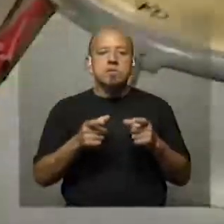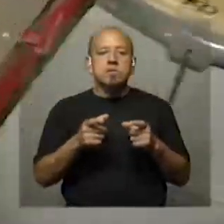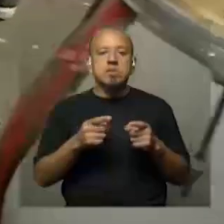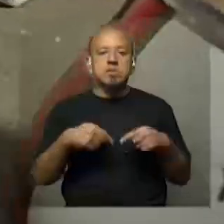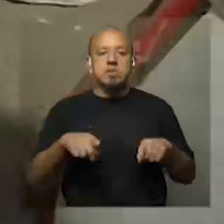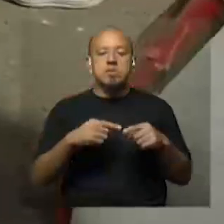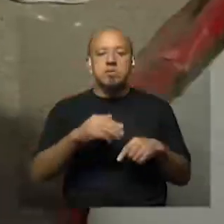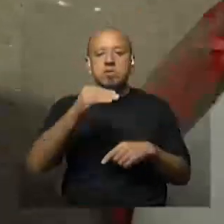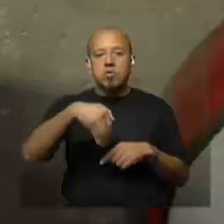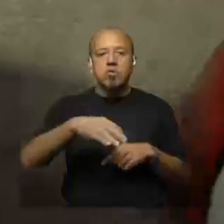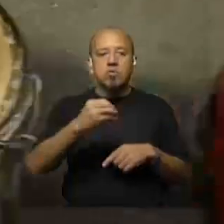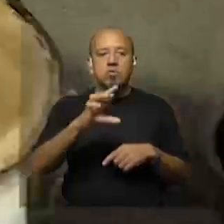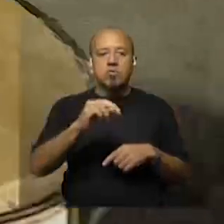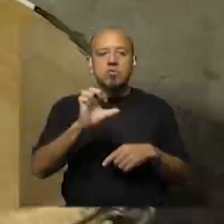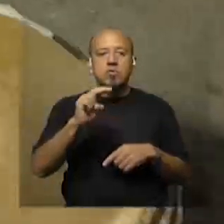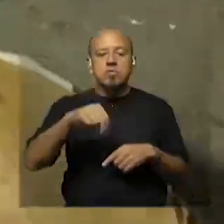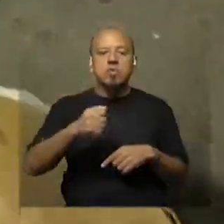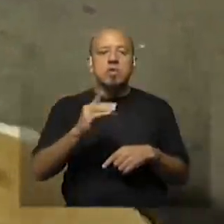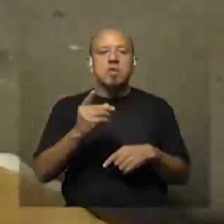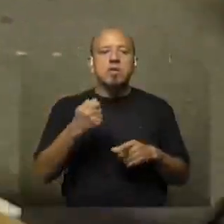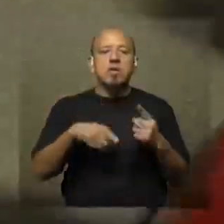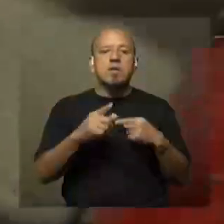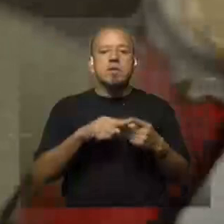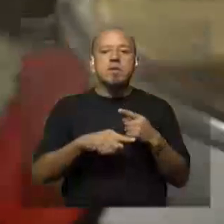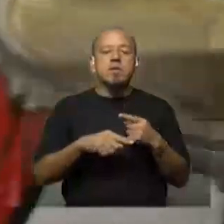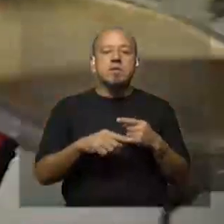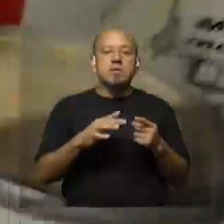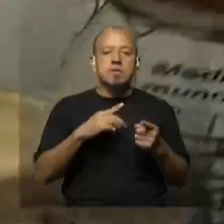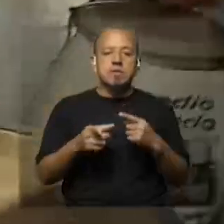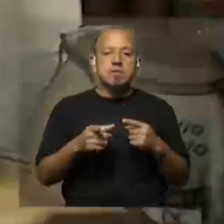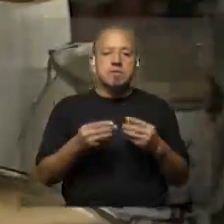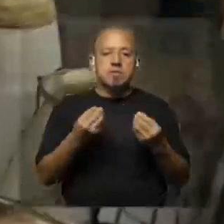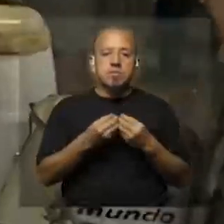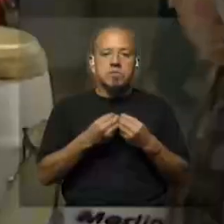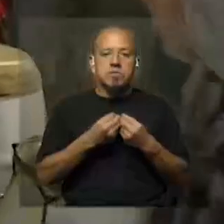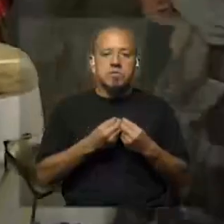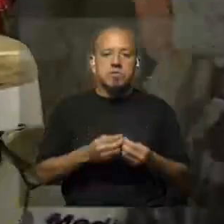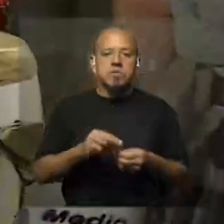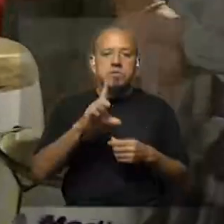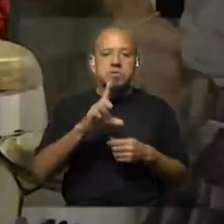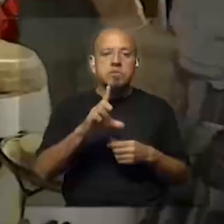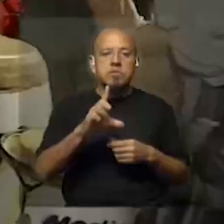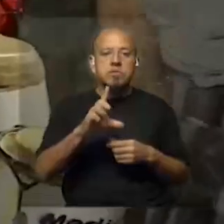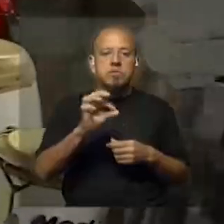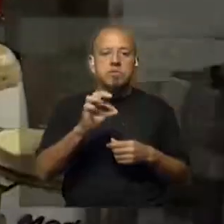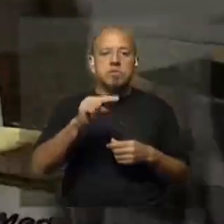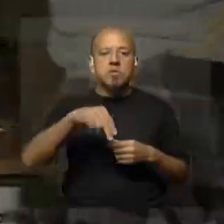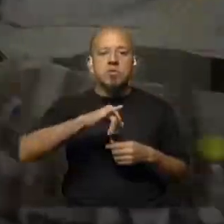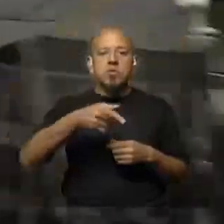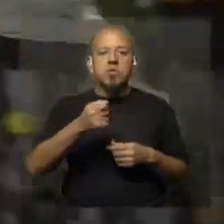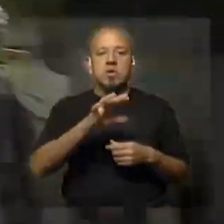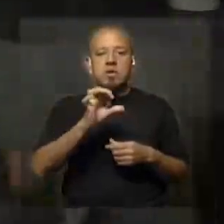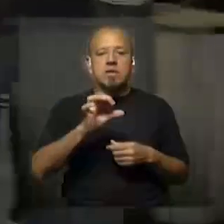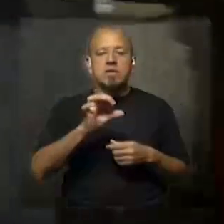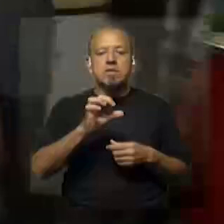con Morenada. Tenemos muchos éxitos en Grecia. De Morenada, de Lonja de Cuareim también. Y bueno, tener